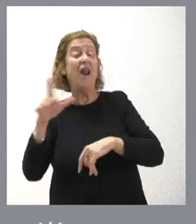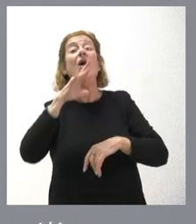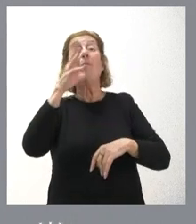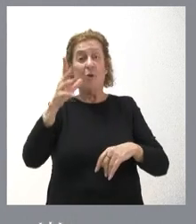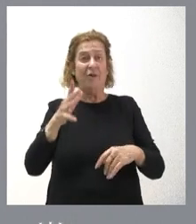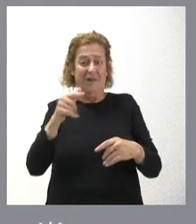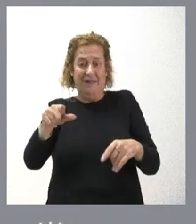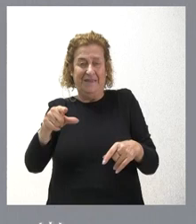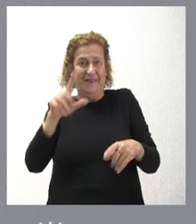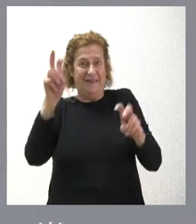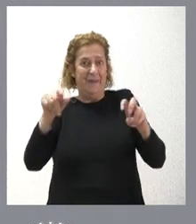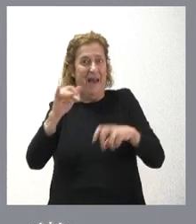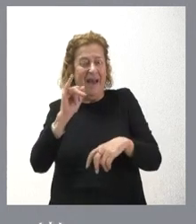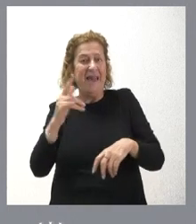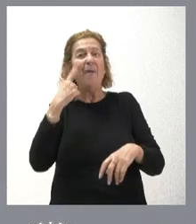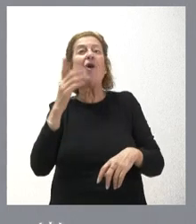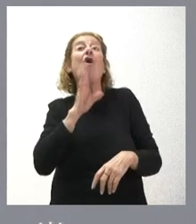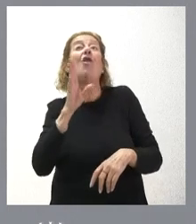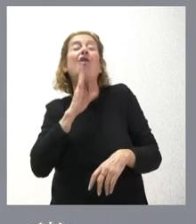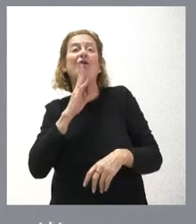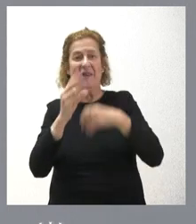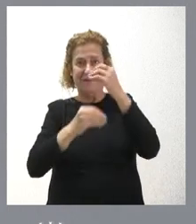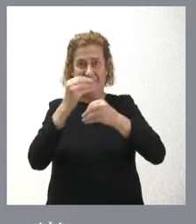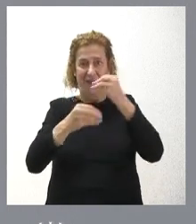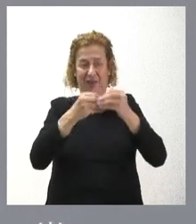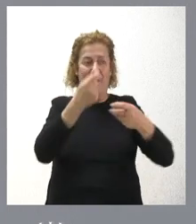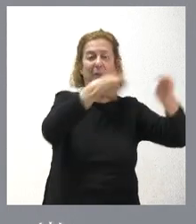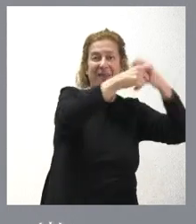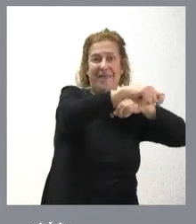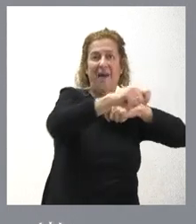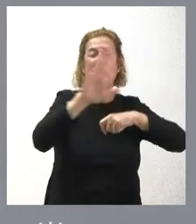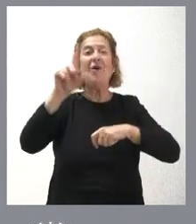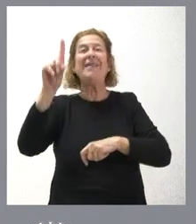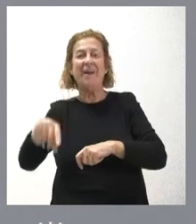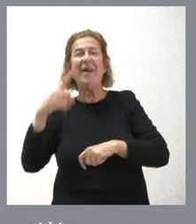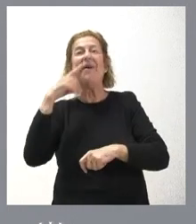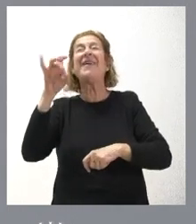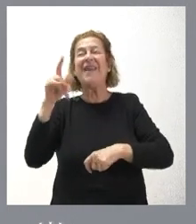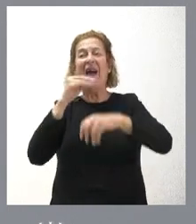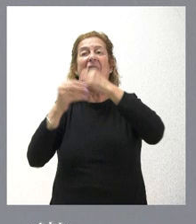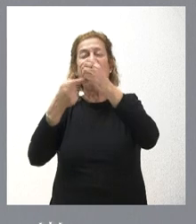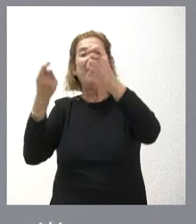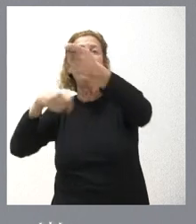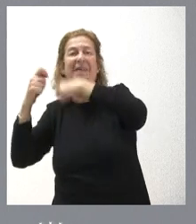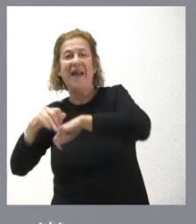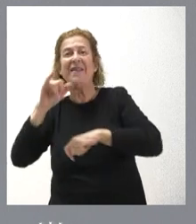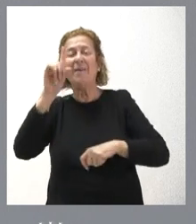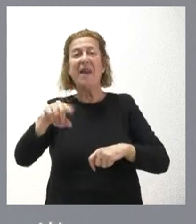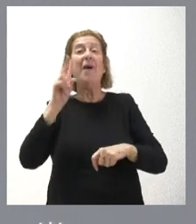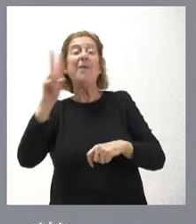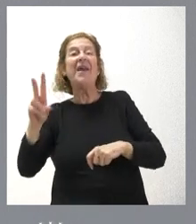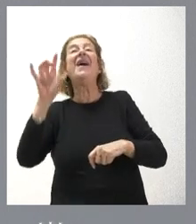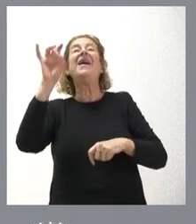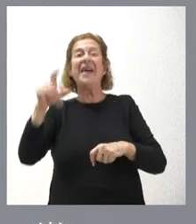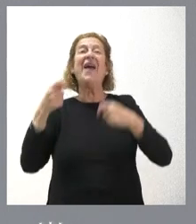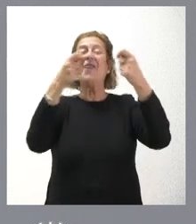produce hay que ver dónde se genera la renta pero también hay que ver quién genera esa renta Y también hay que ver quiénes generan